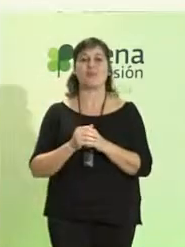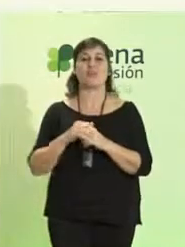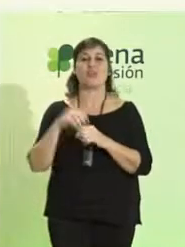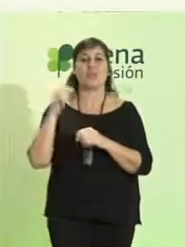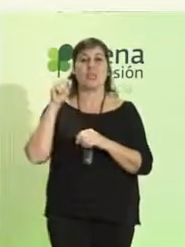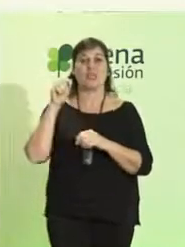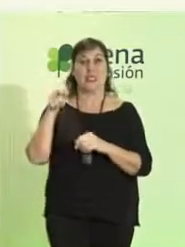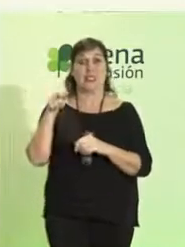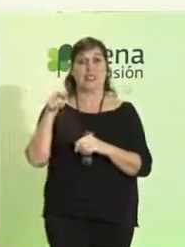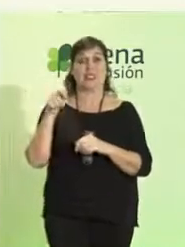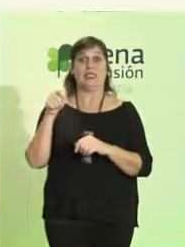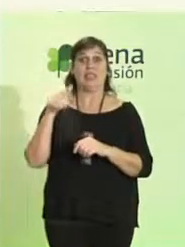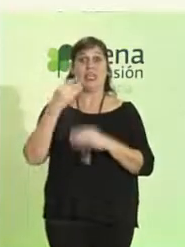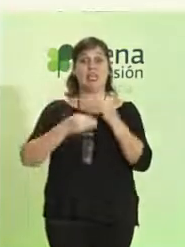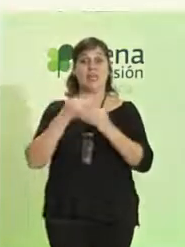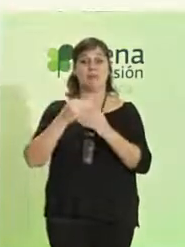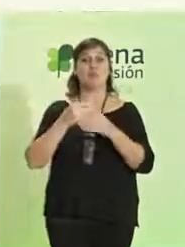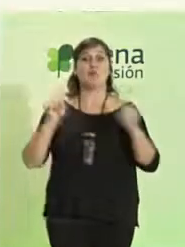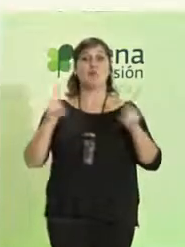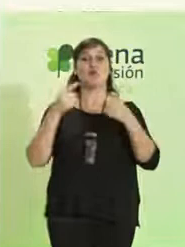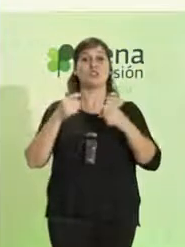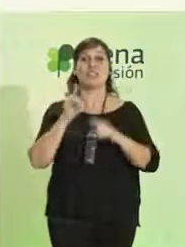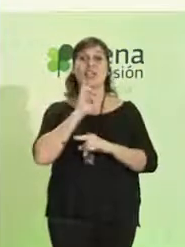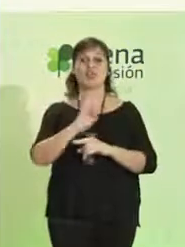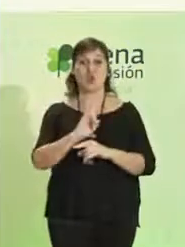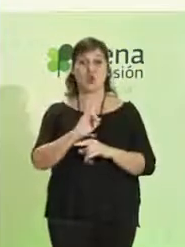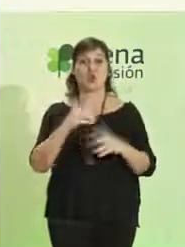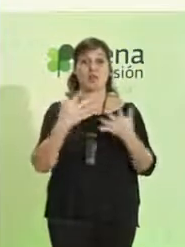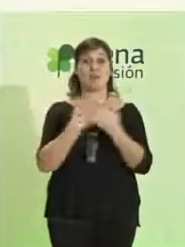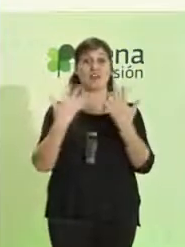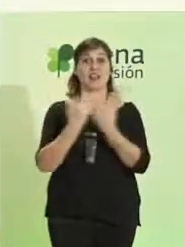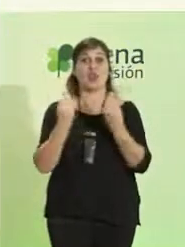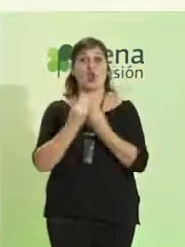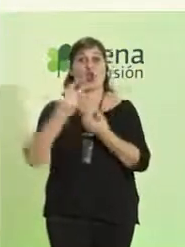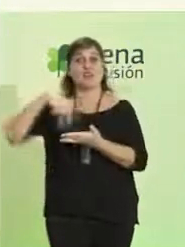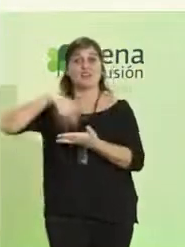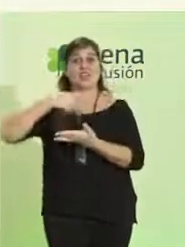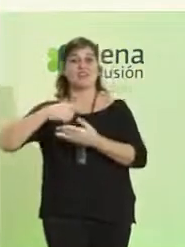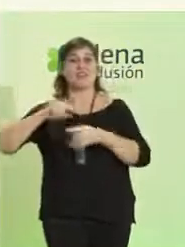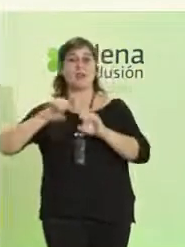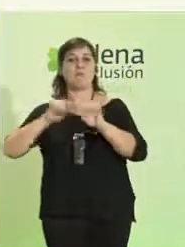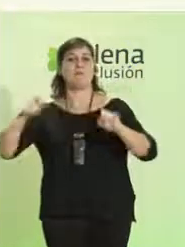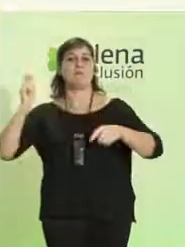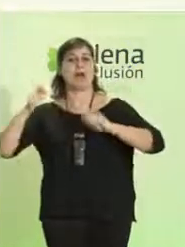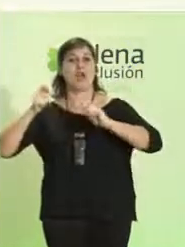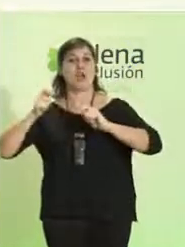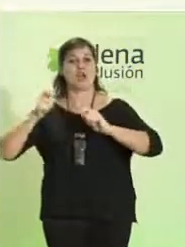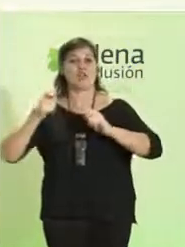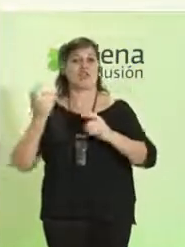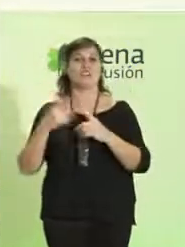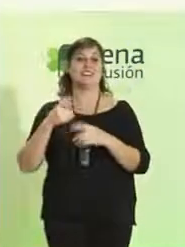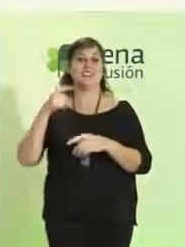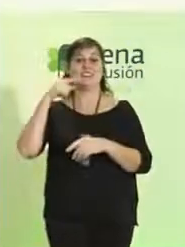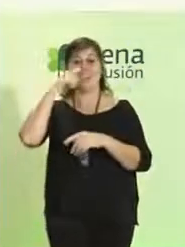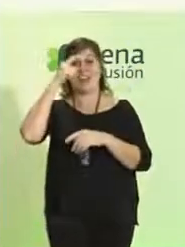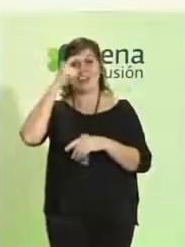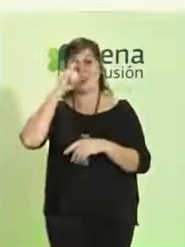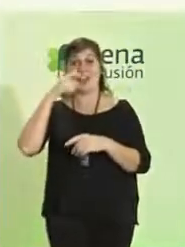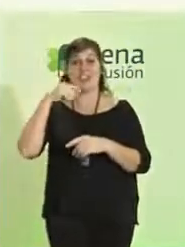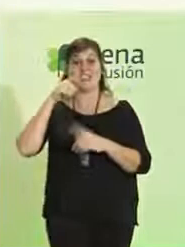tiempo solo por rellenar. Hicimos música electrónica mezclada con danza de palos, que es tradicional de Segovia, con una jota